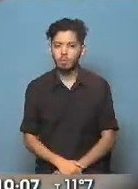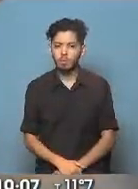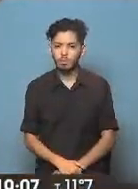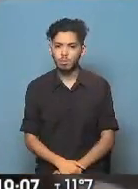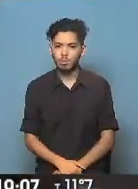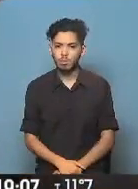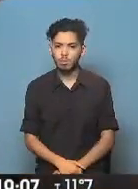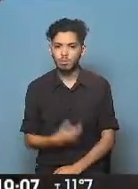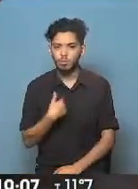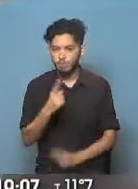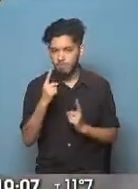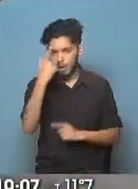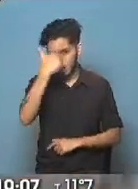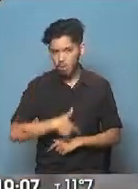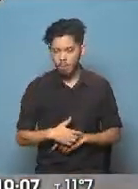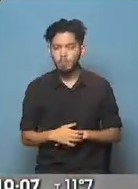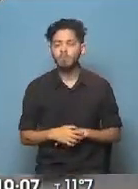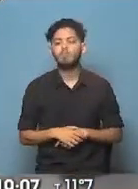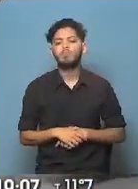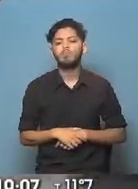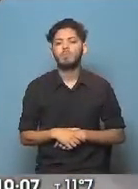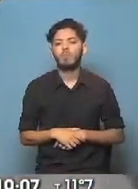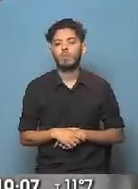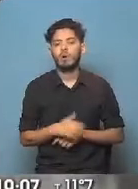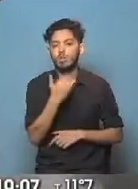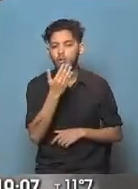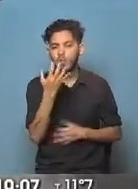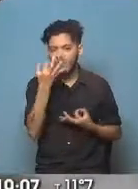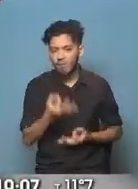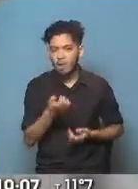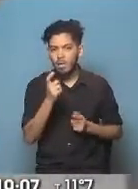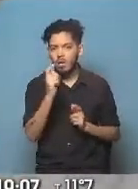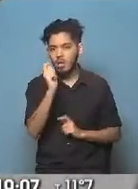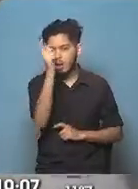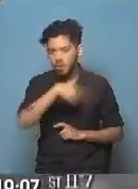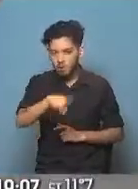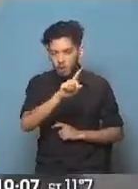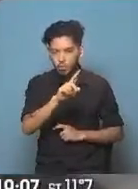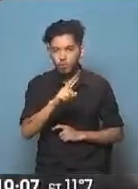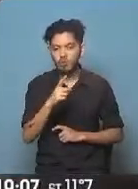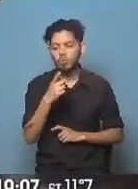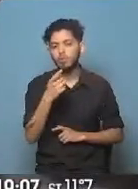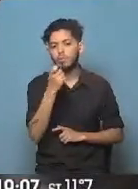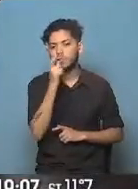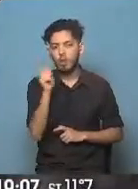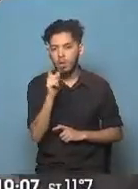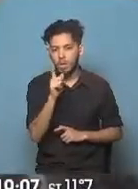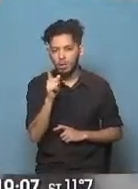Y yo mismo no sé bien quiénes son todos, ni quiero